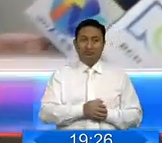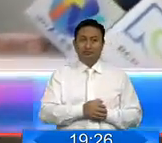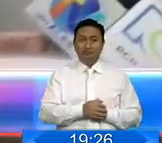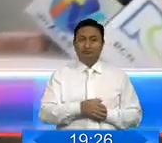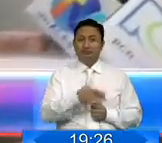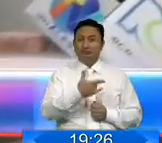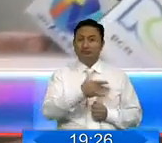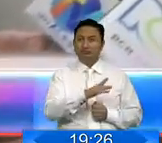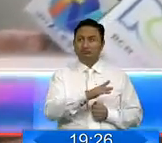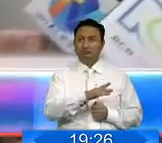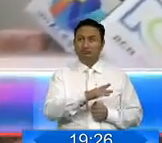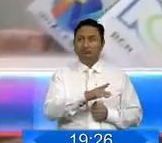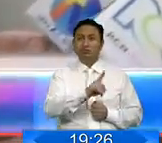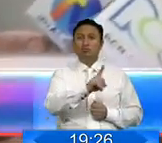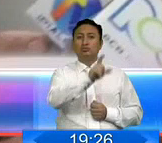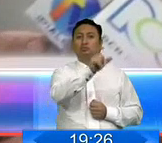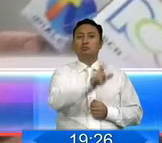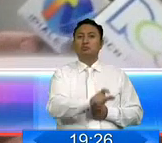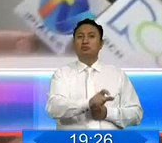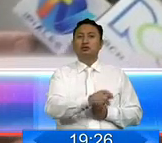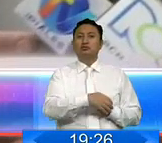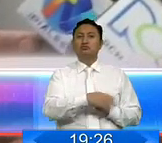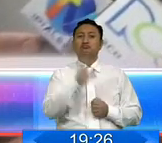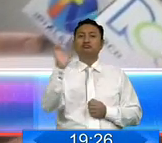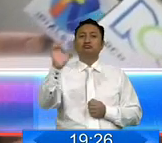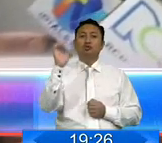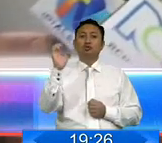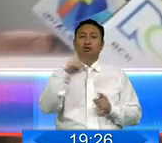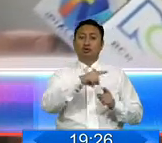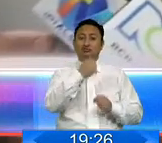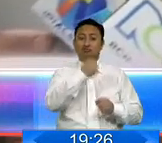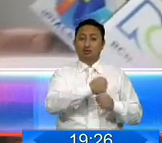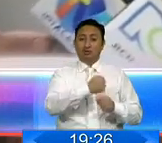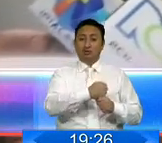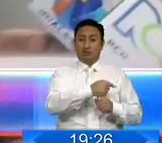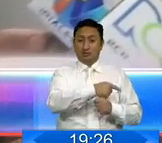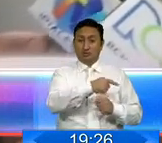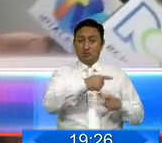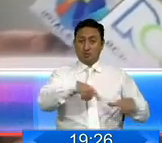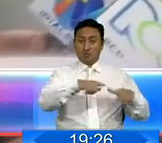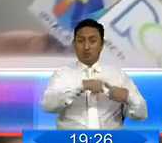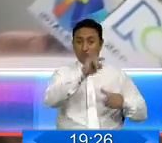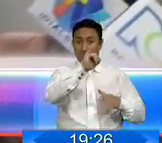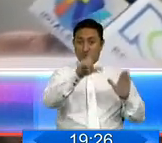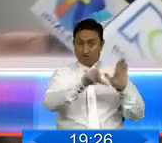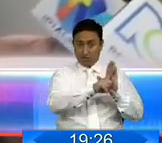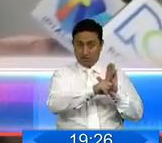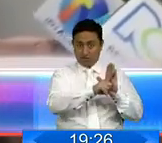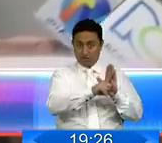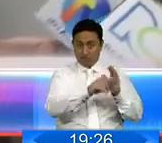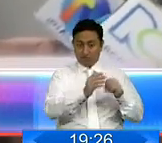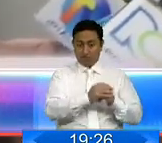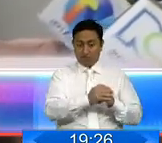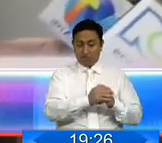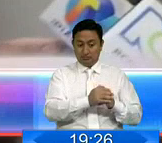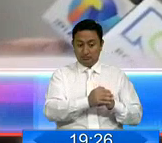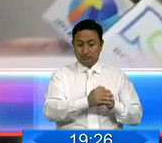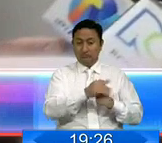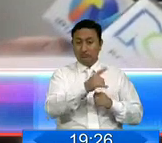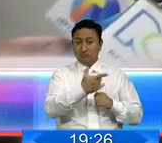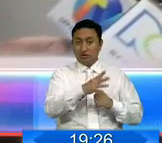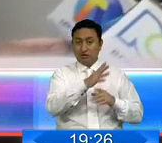una ciudadana colombiana que estaba trabajando ahí en ese lugar de manera ilegal, donde le logramos